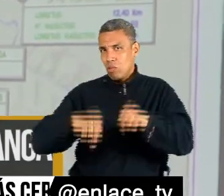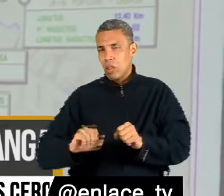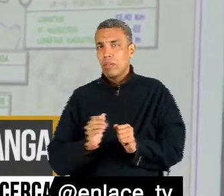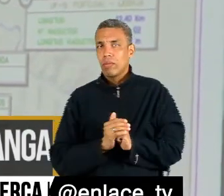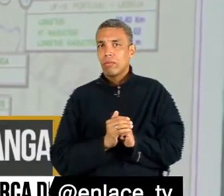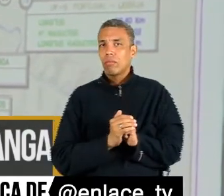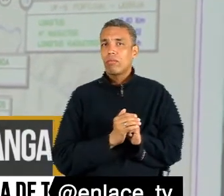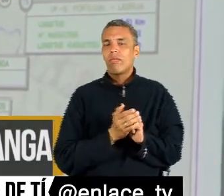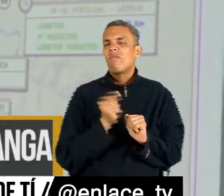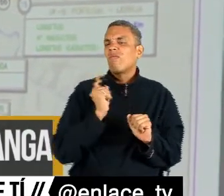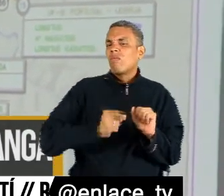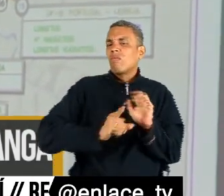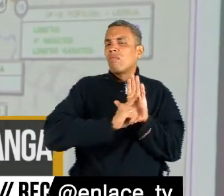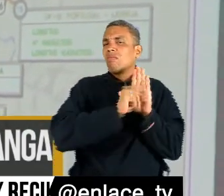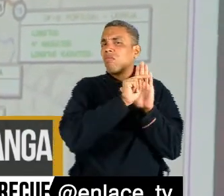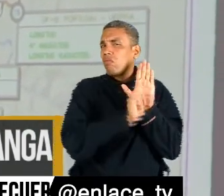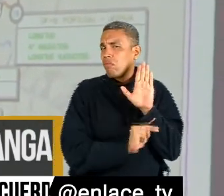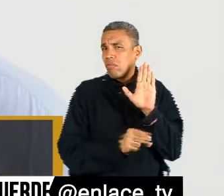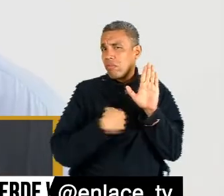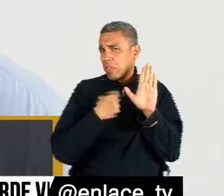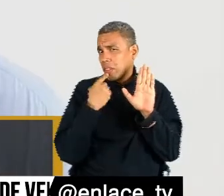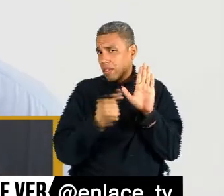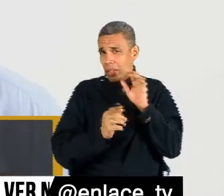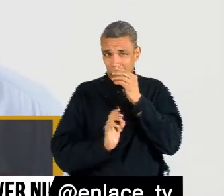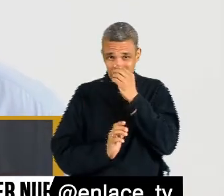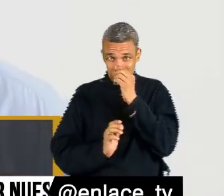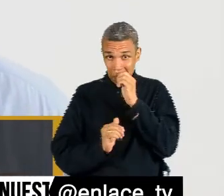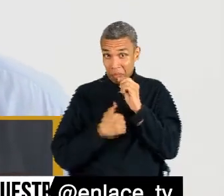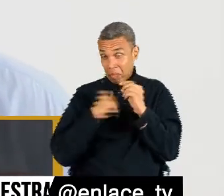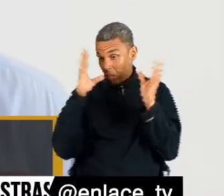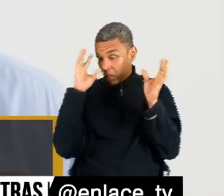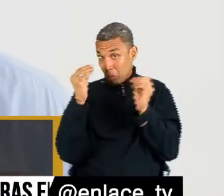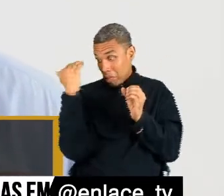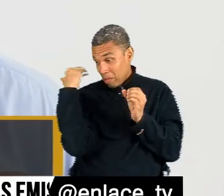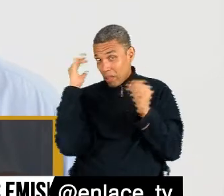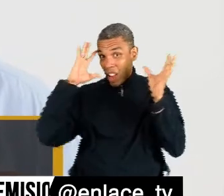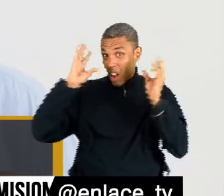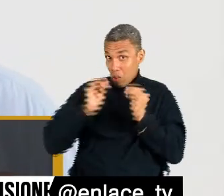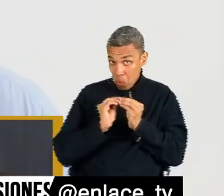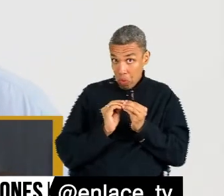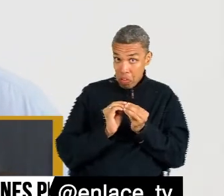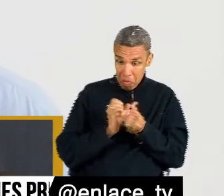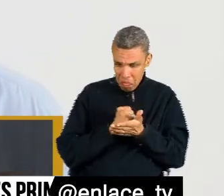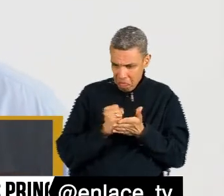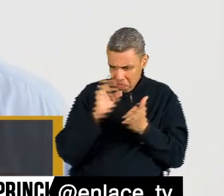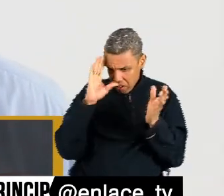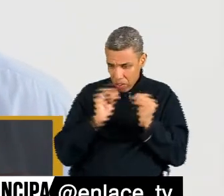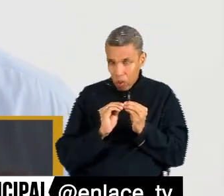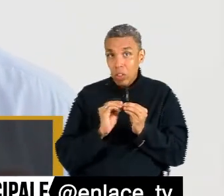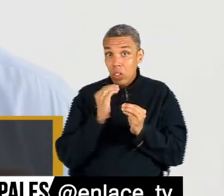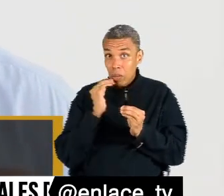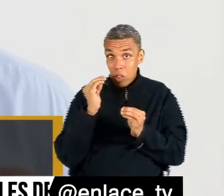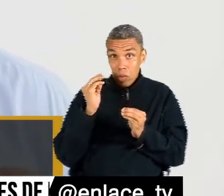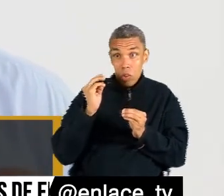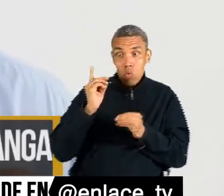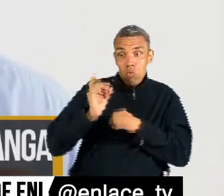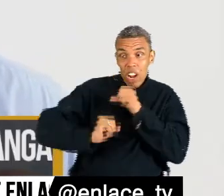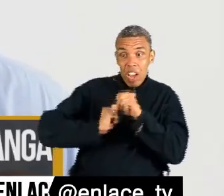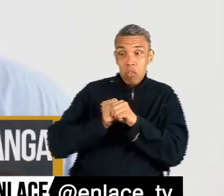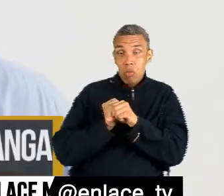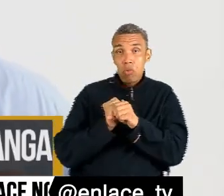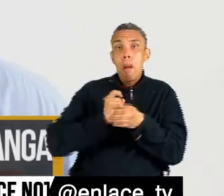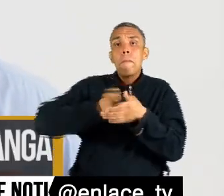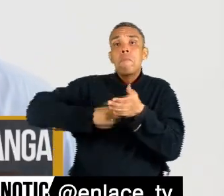que las concesiones no se pueden modificar dentro de los 3 primeros años, pero también entendemos que no se necesitaría que